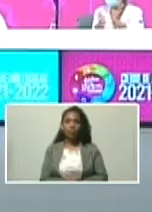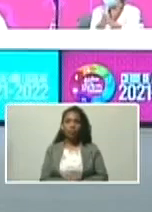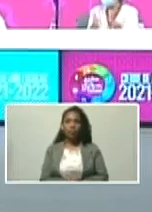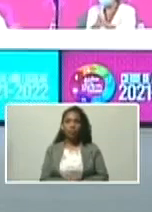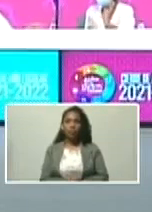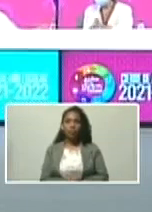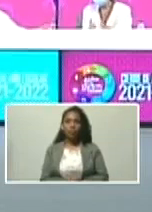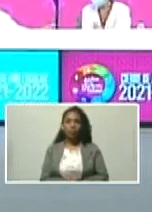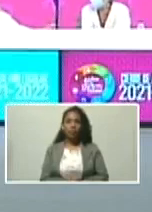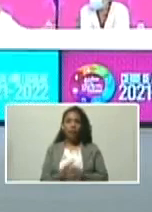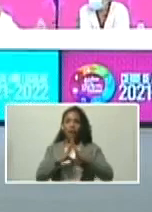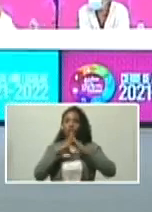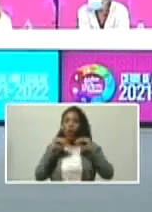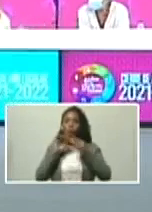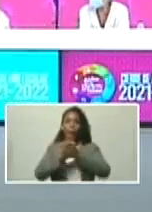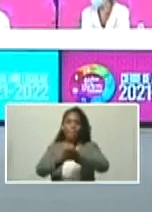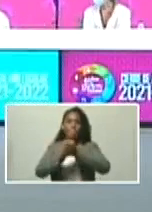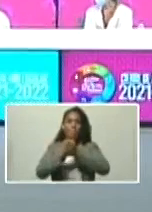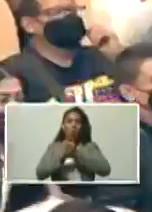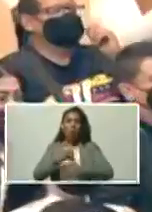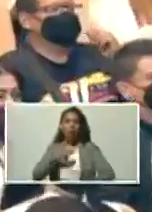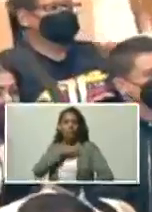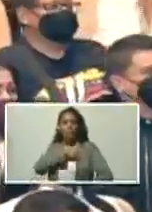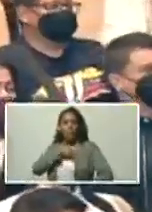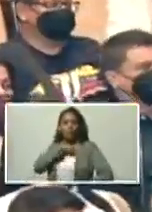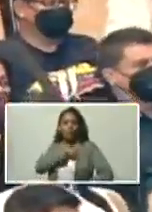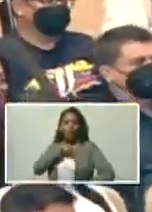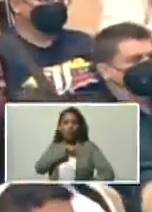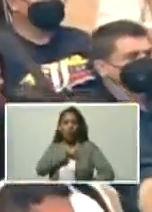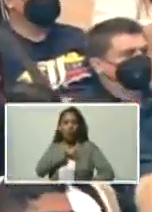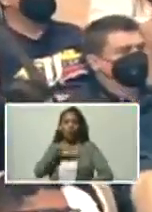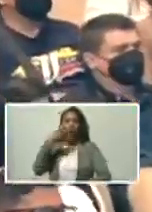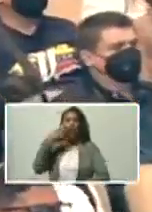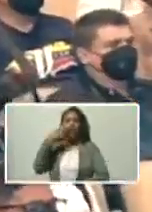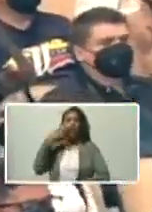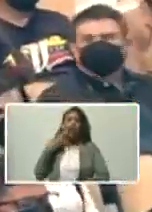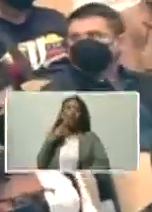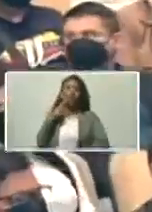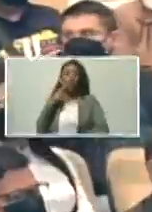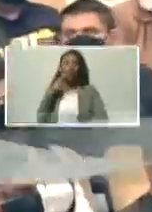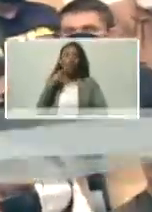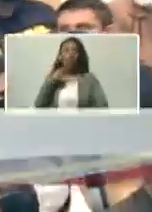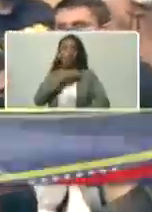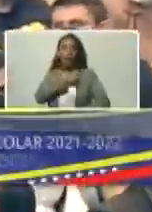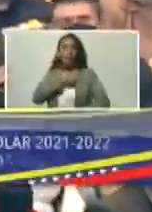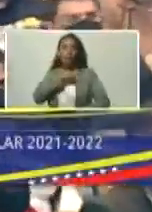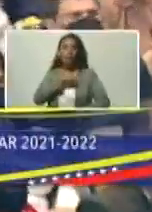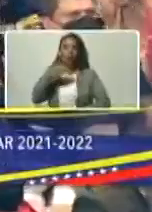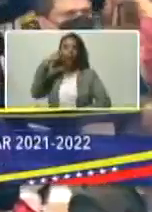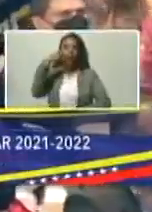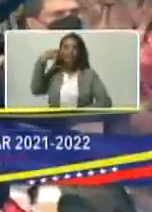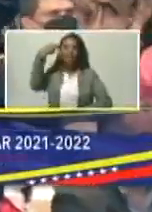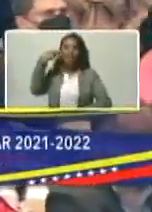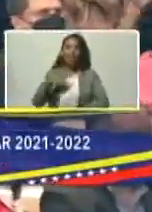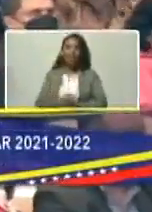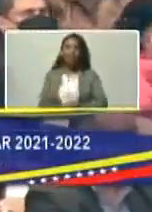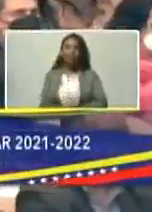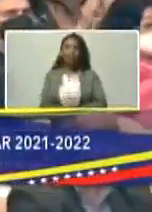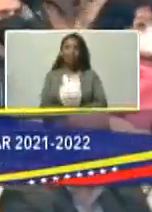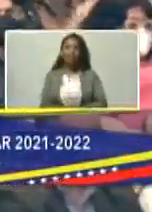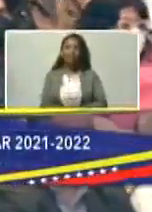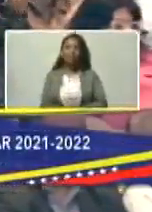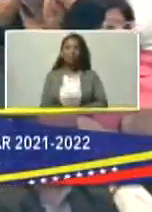y a todos los compañeros de la misión Robinson, de la misión Rivas,